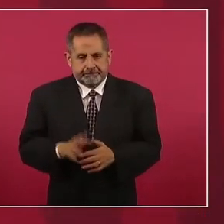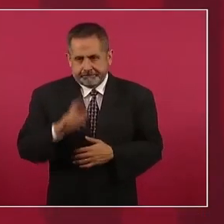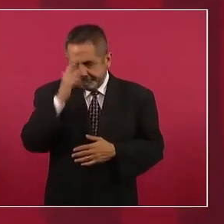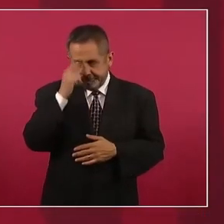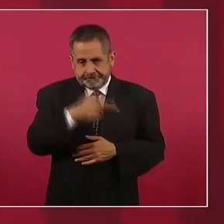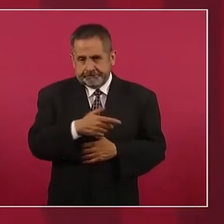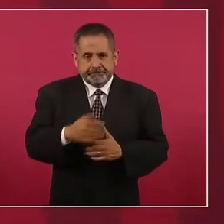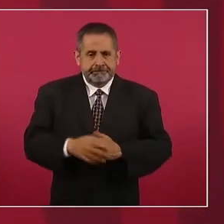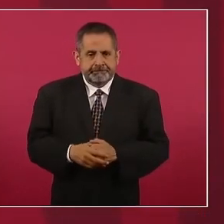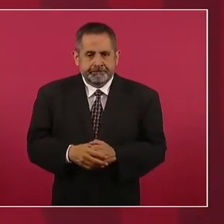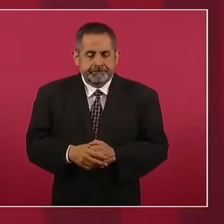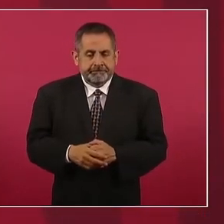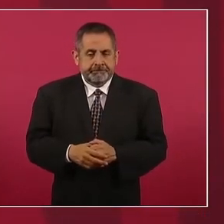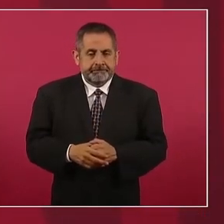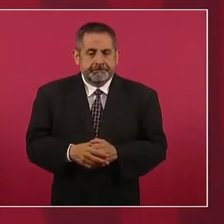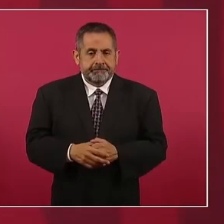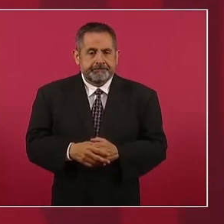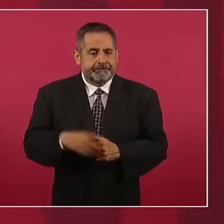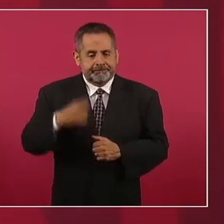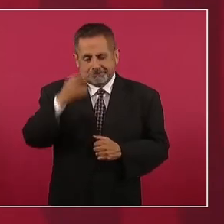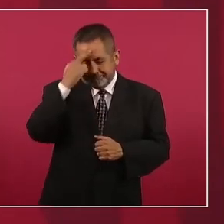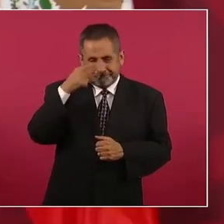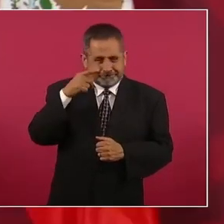acuérdense de que terminando,